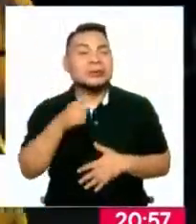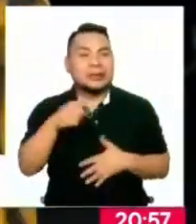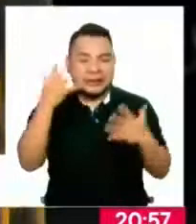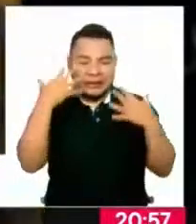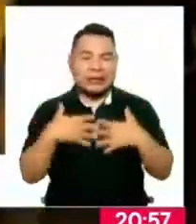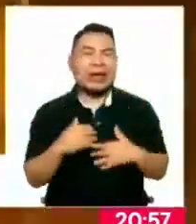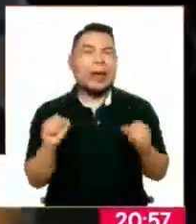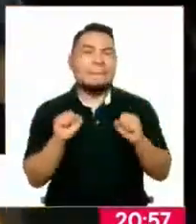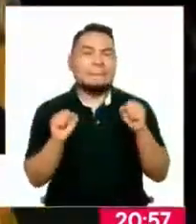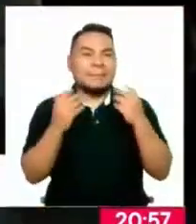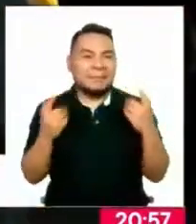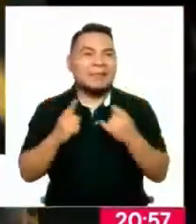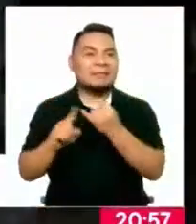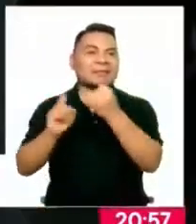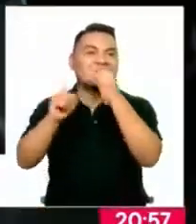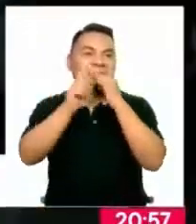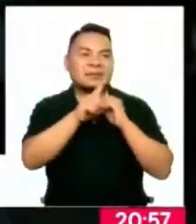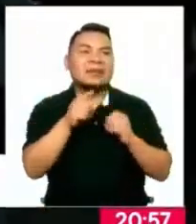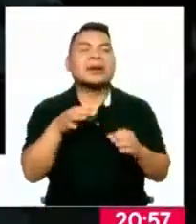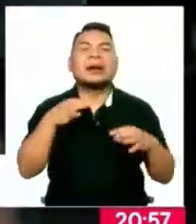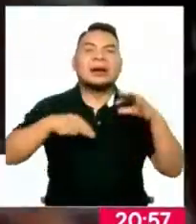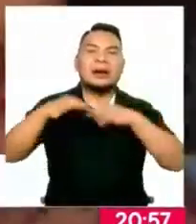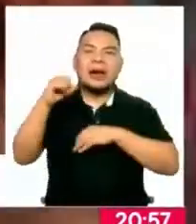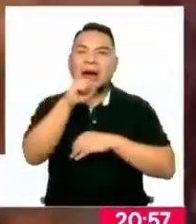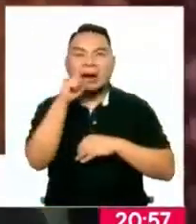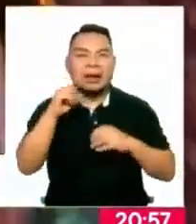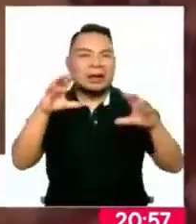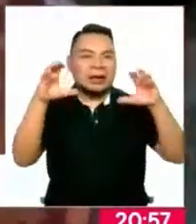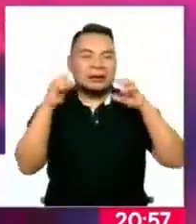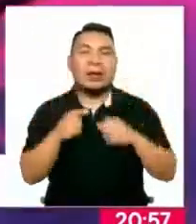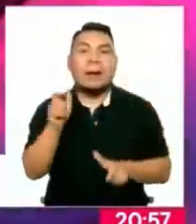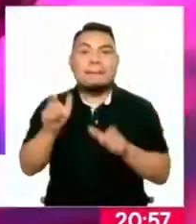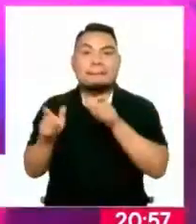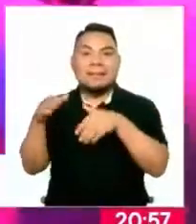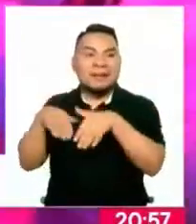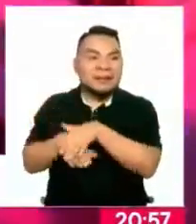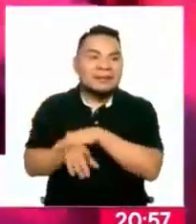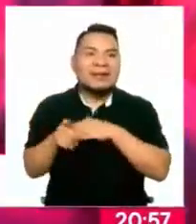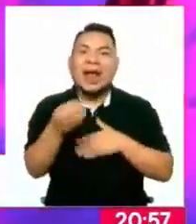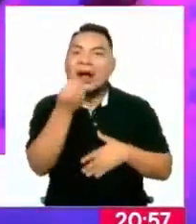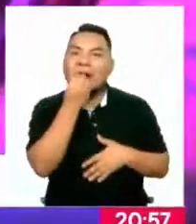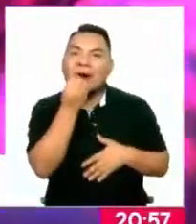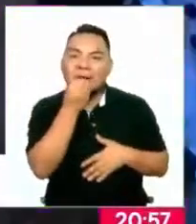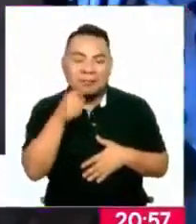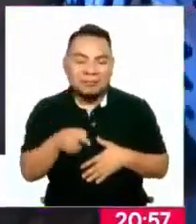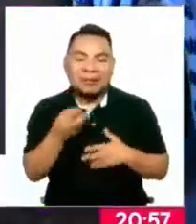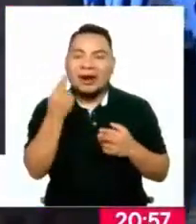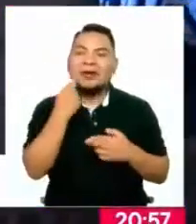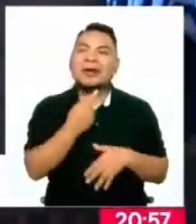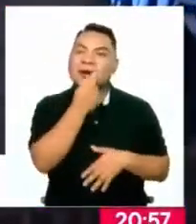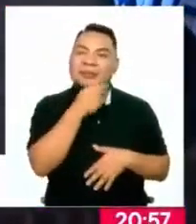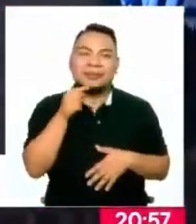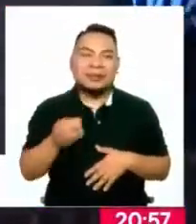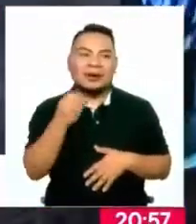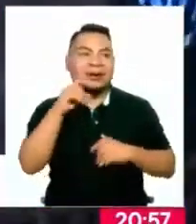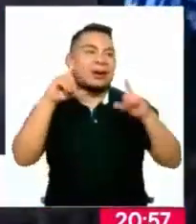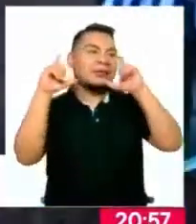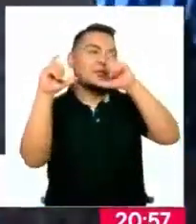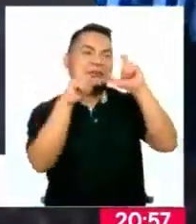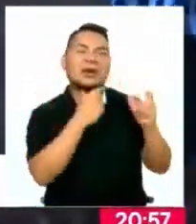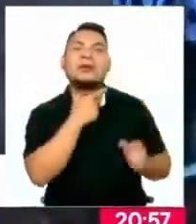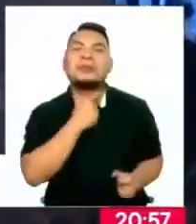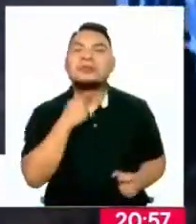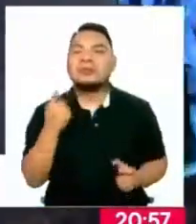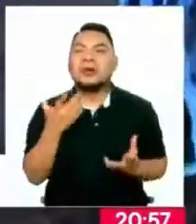disfraces, organiza espectáculos interactivos, mientras algunos clientes aprovechan para tomarse fotos con ellas. Pero el dueño del local se llama